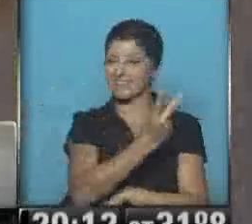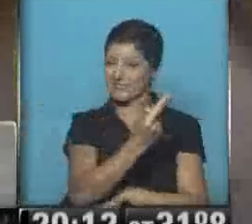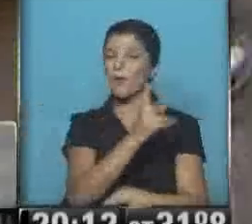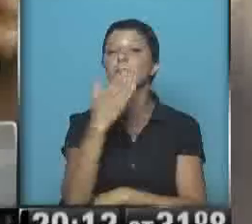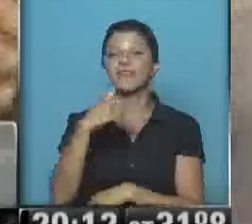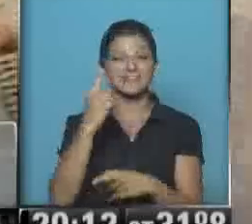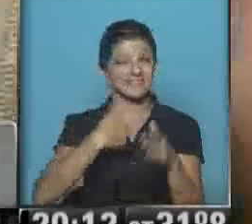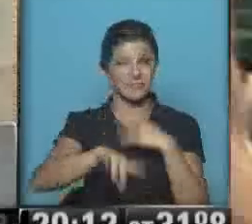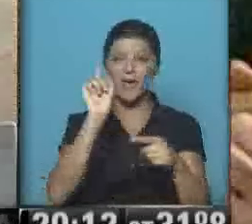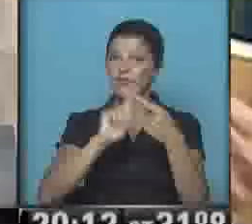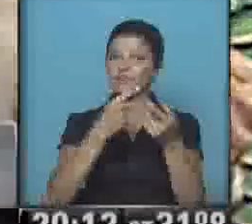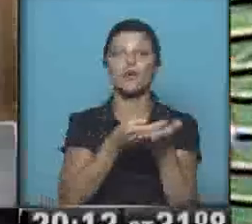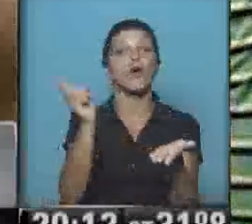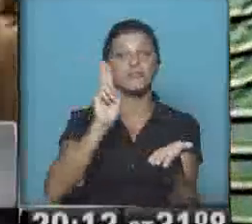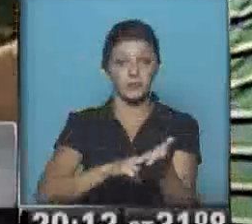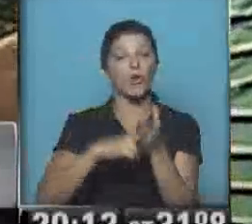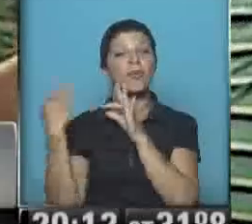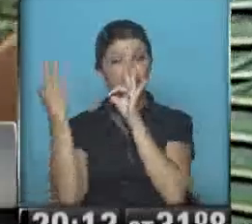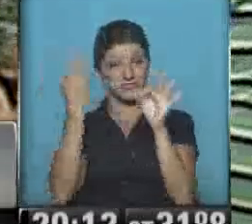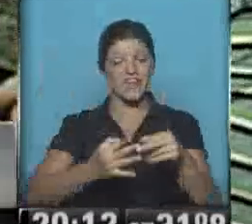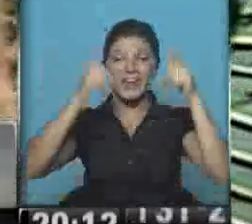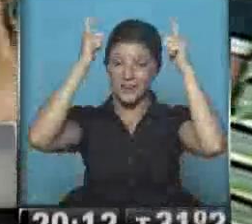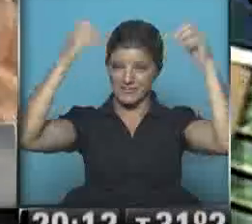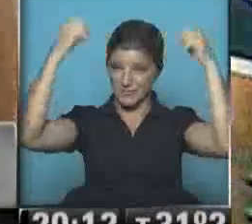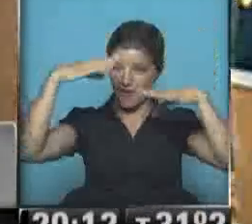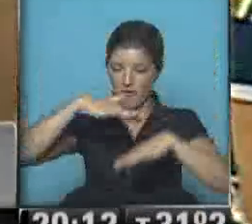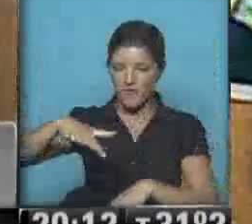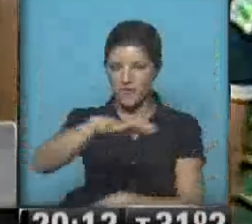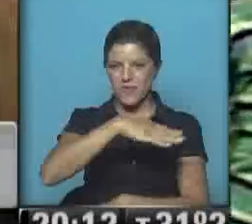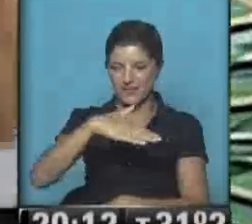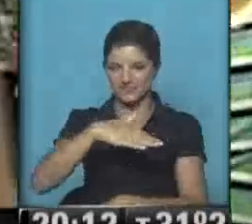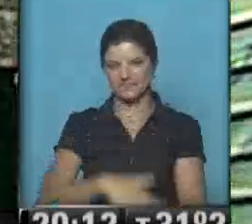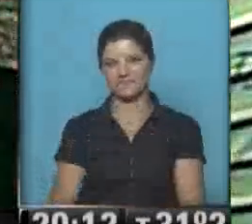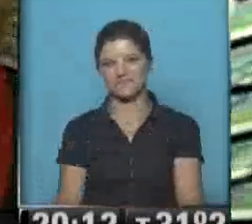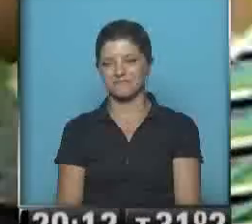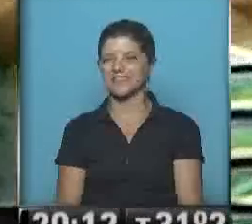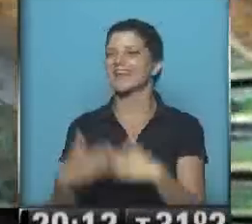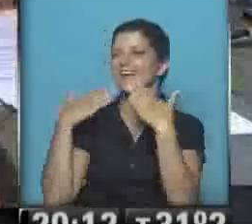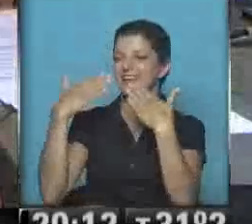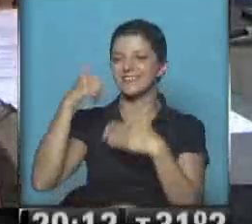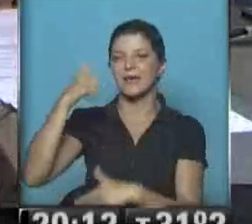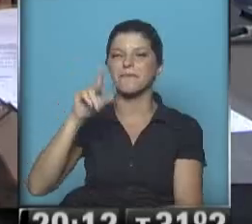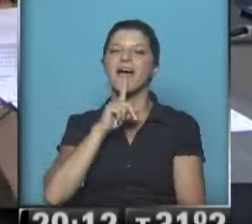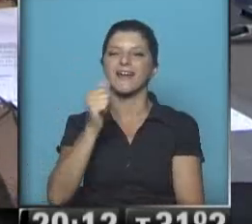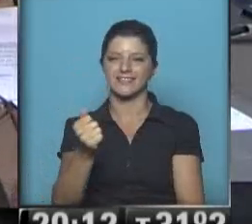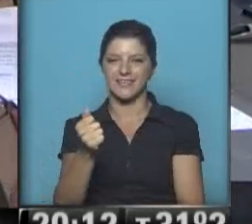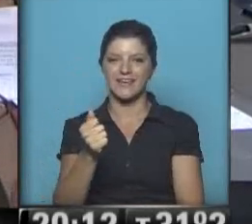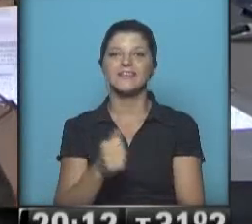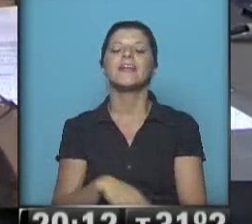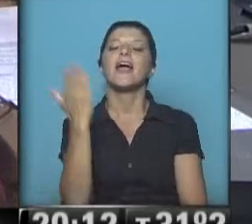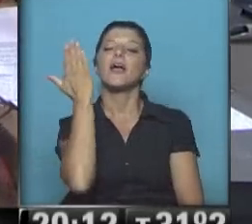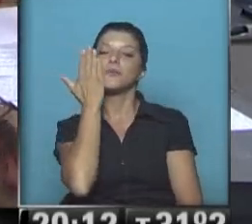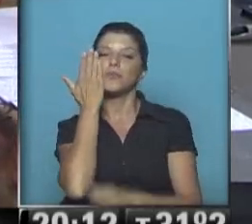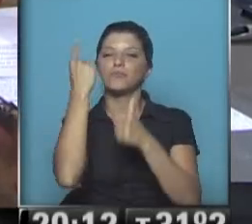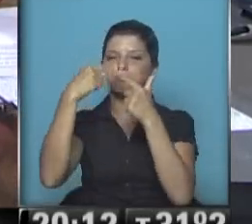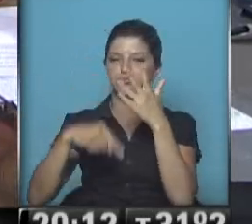porque enseguida retornamos cuando vengan los Reyes Magos aquí, en este lugar, en el barrio de Almagro. Gracias, Marta. Hay en las redes sociales un video